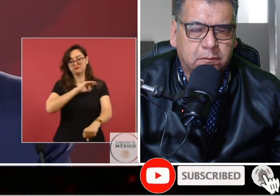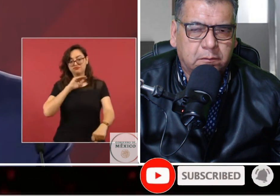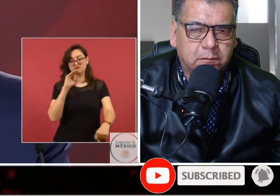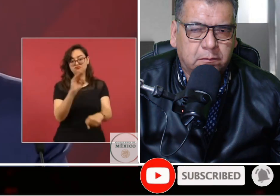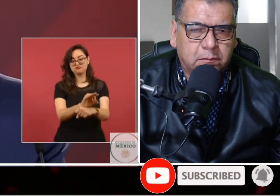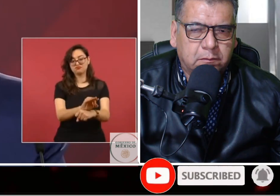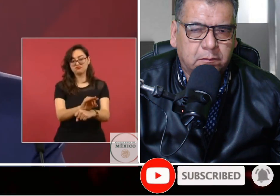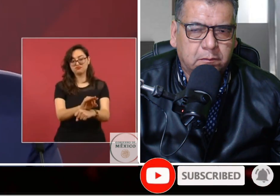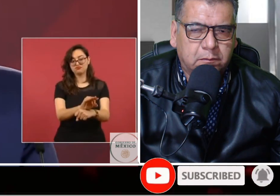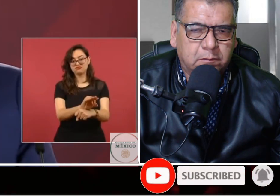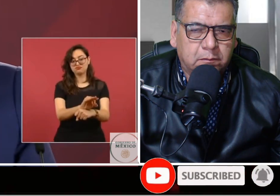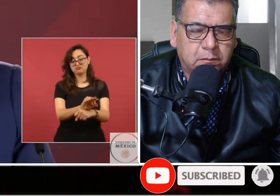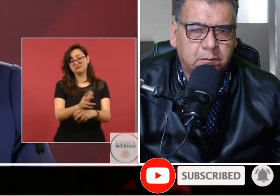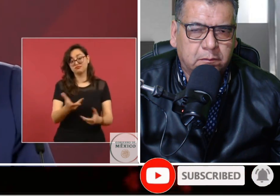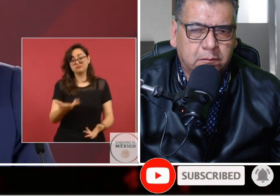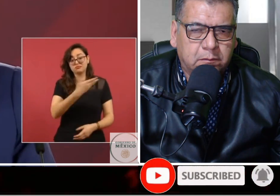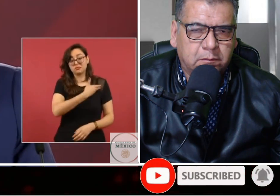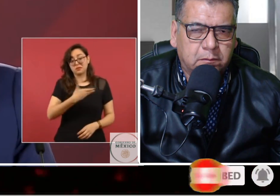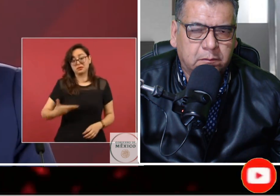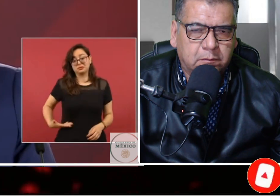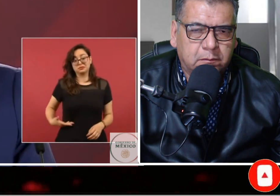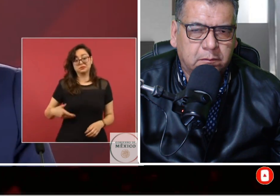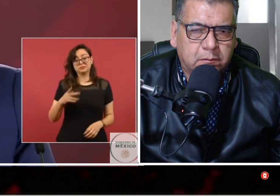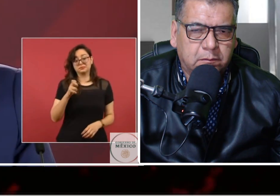por instrucciones de arriba,